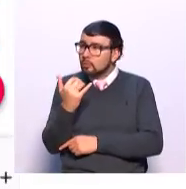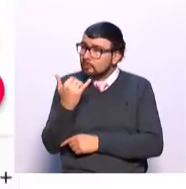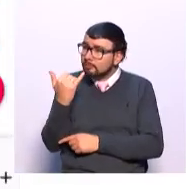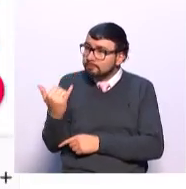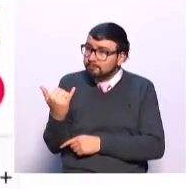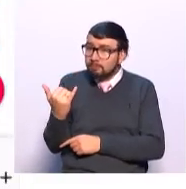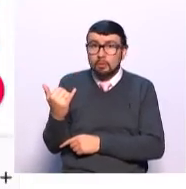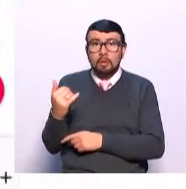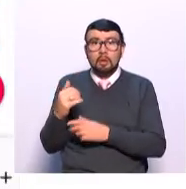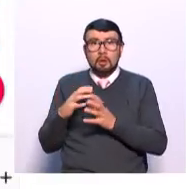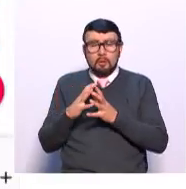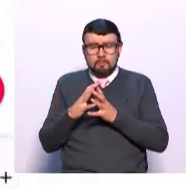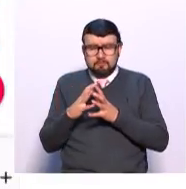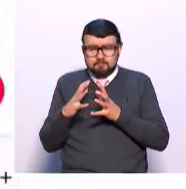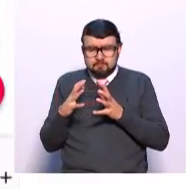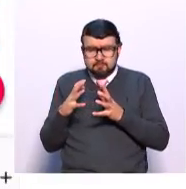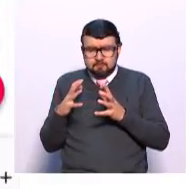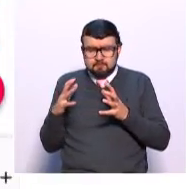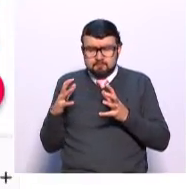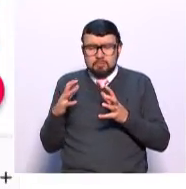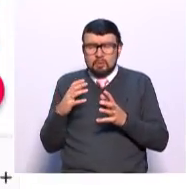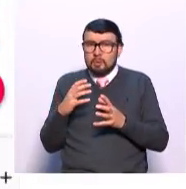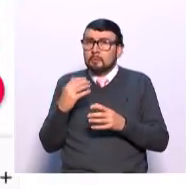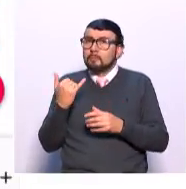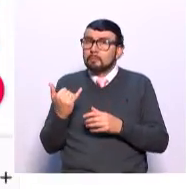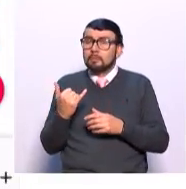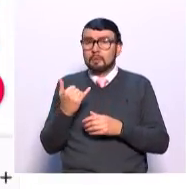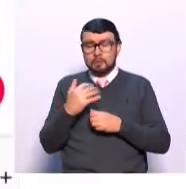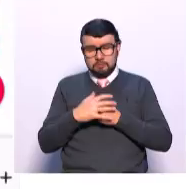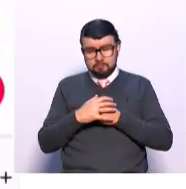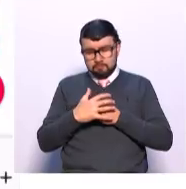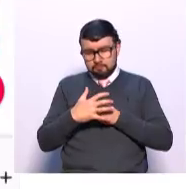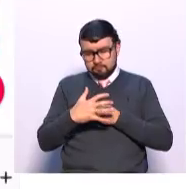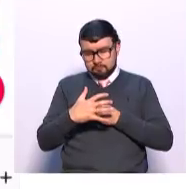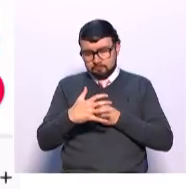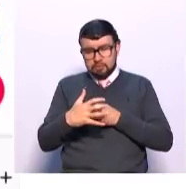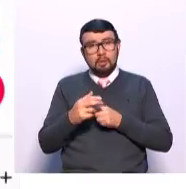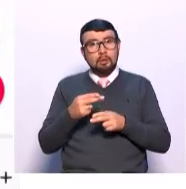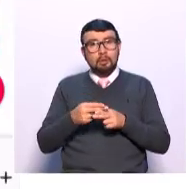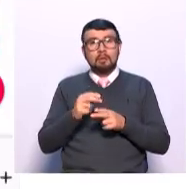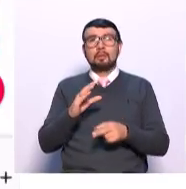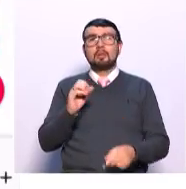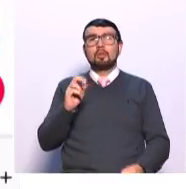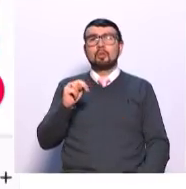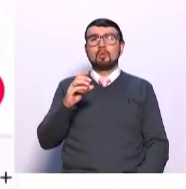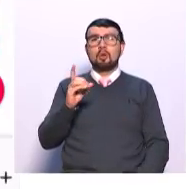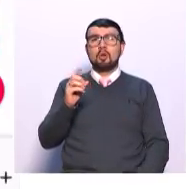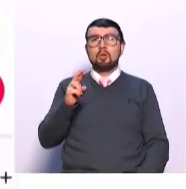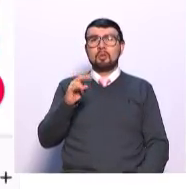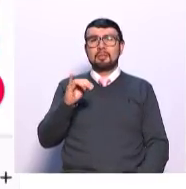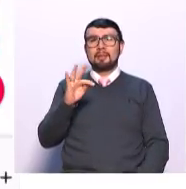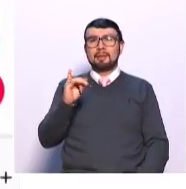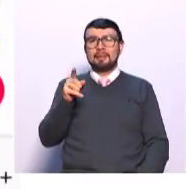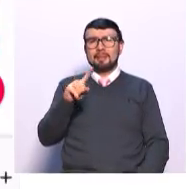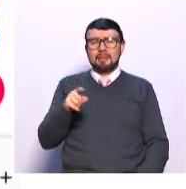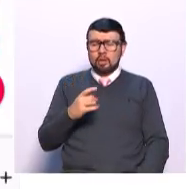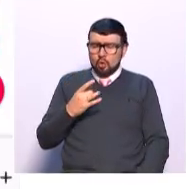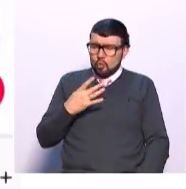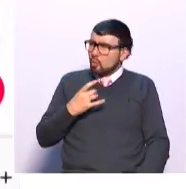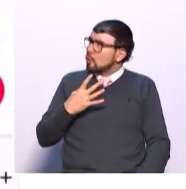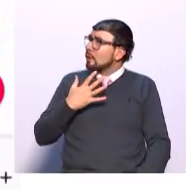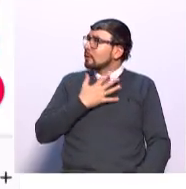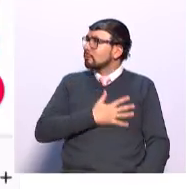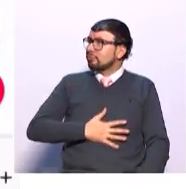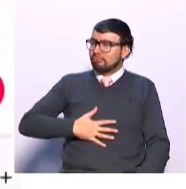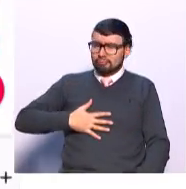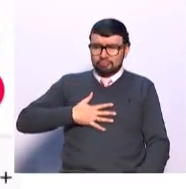esto y da un proceso inflamatorio que se llama condritis y duele terrible y